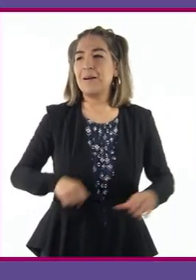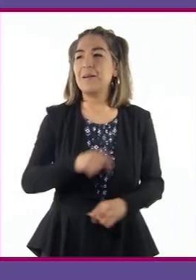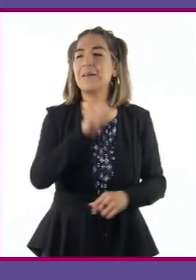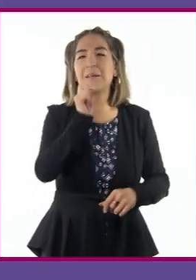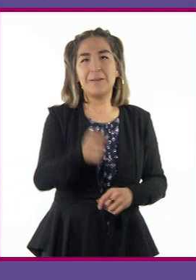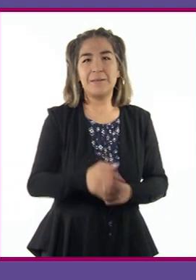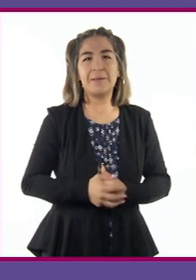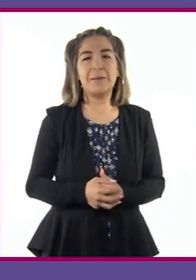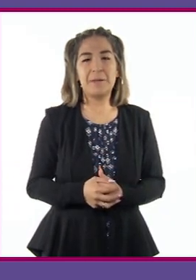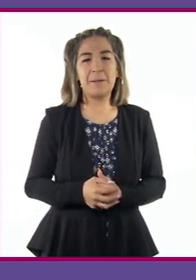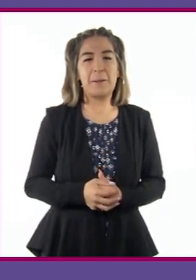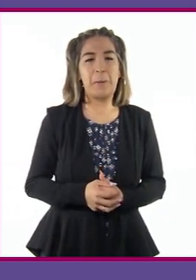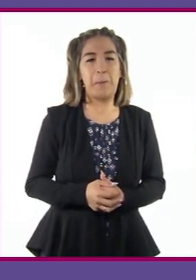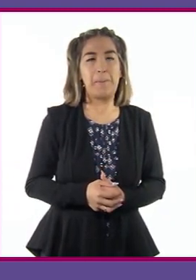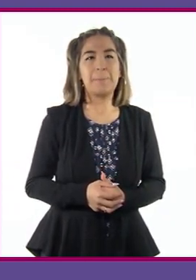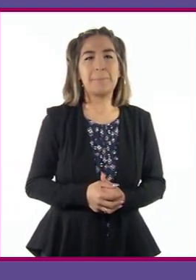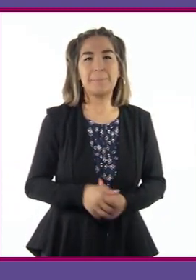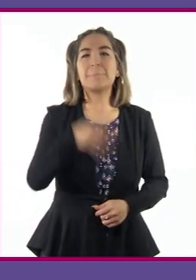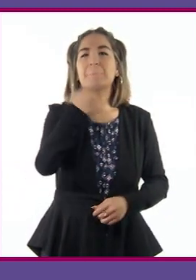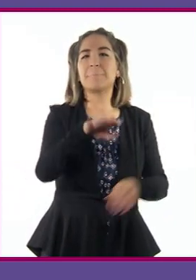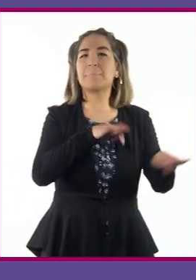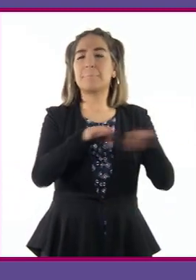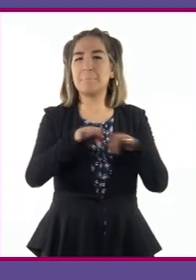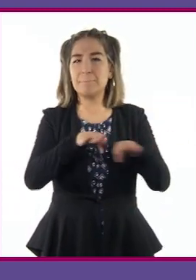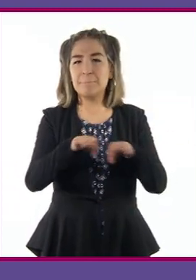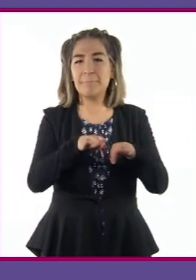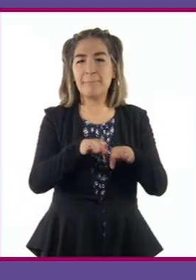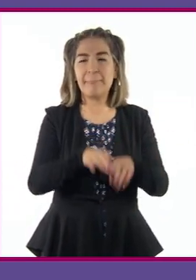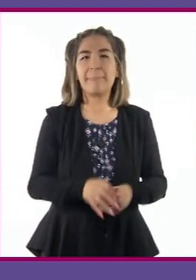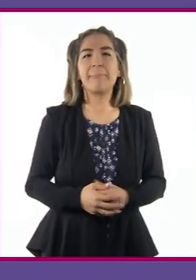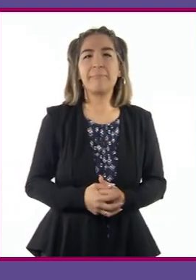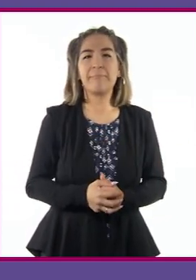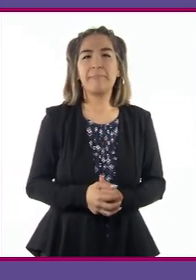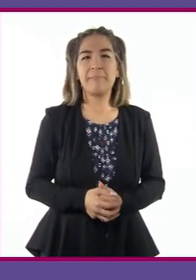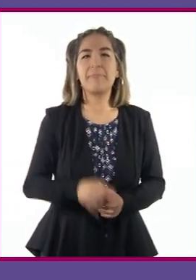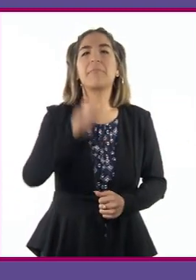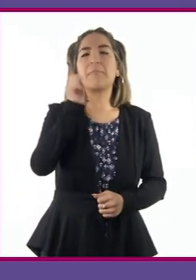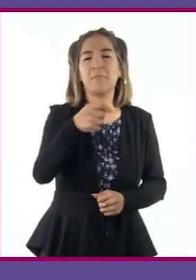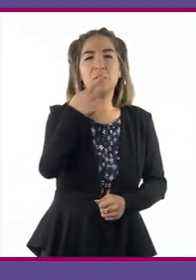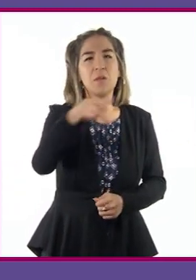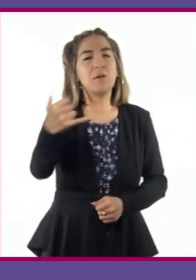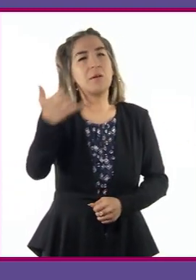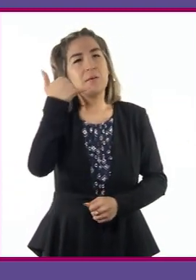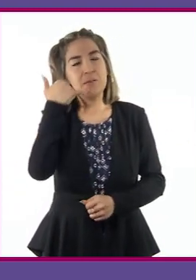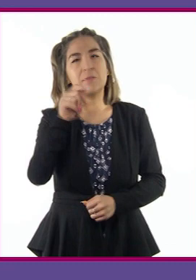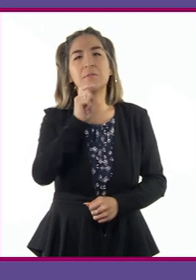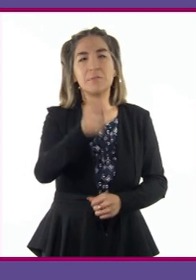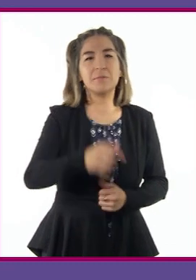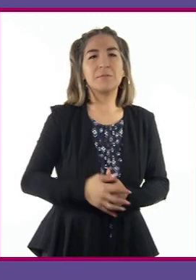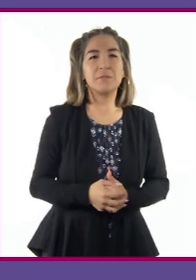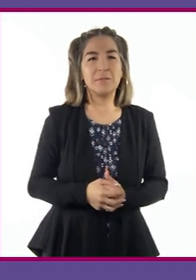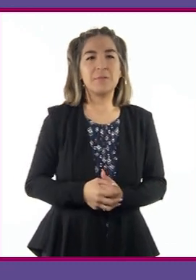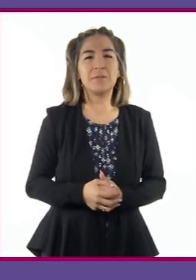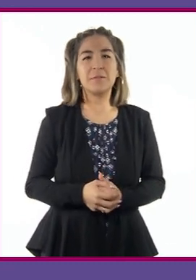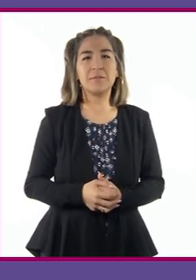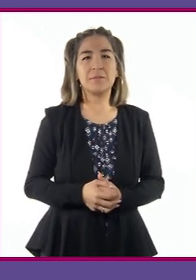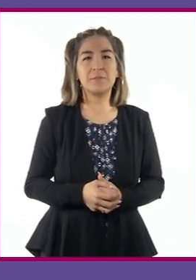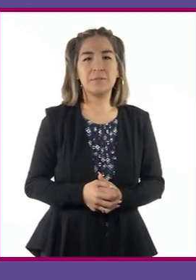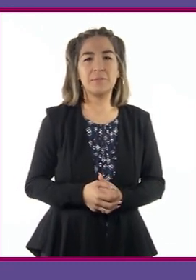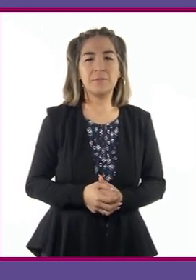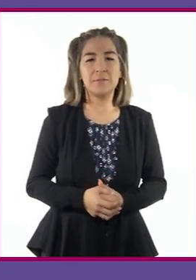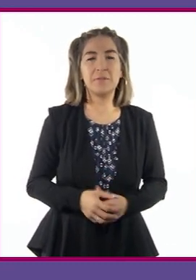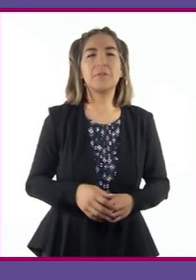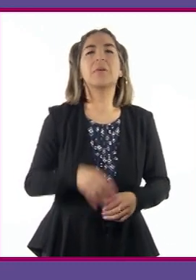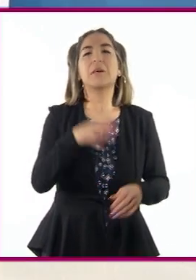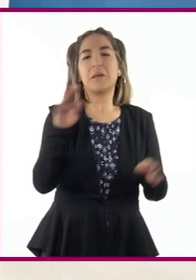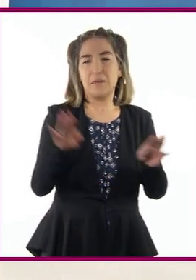salarios. Los insumos con los que trabajan se deben comprar. Líneas de teléfono, electricidad, todo eso